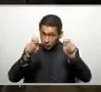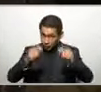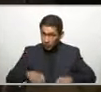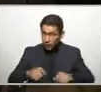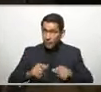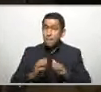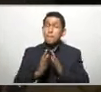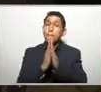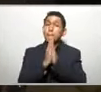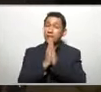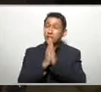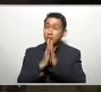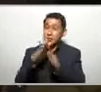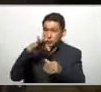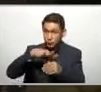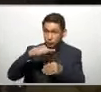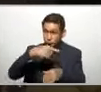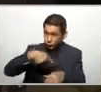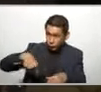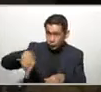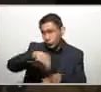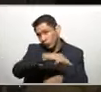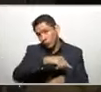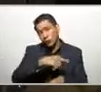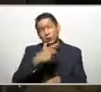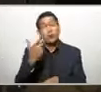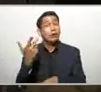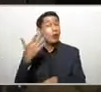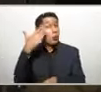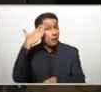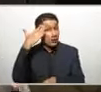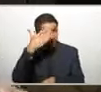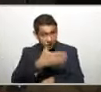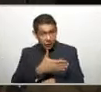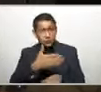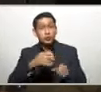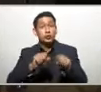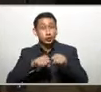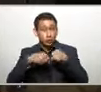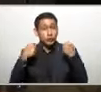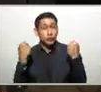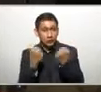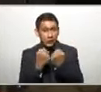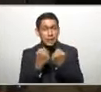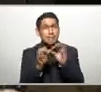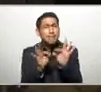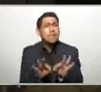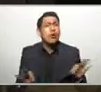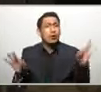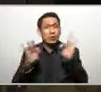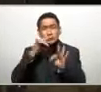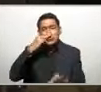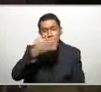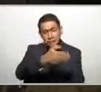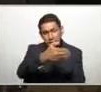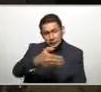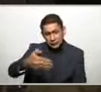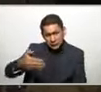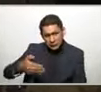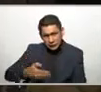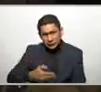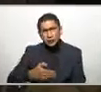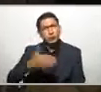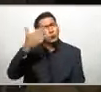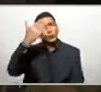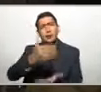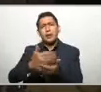en el desarrollo de este objetivo común que tiene nuestra sociedad, que es la de cuidar a nuestra niñez, trabajando en la prevención de violencia sexual contra nuestras niñas